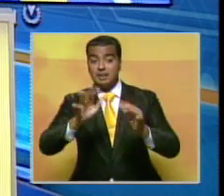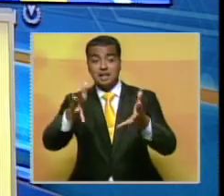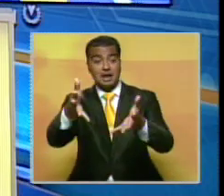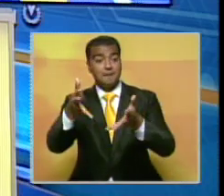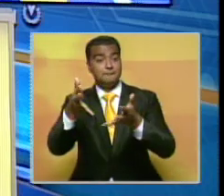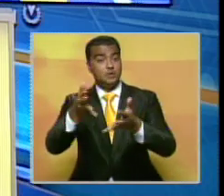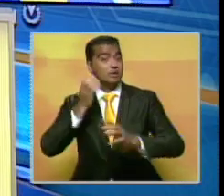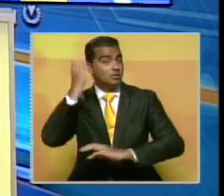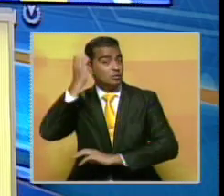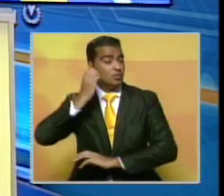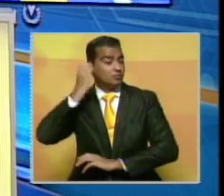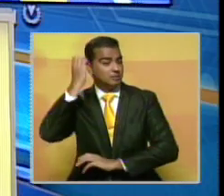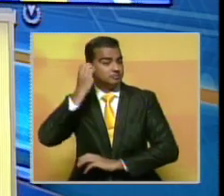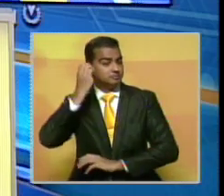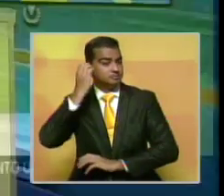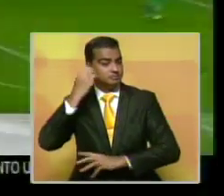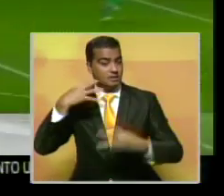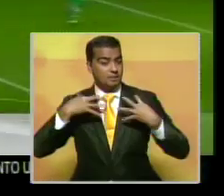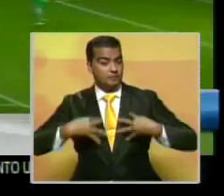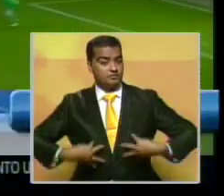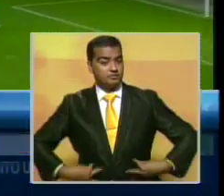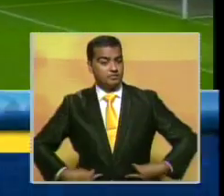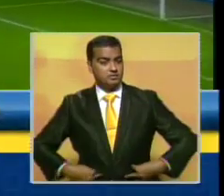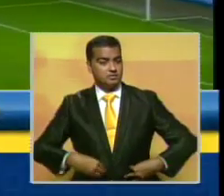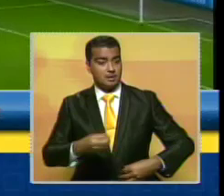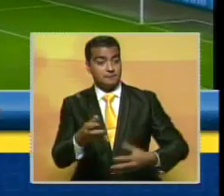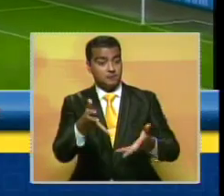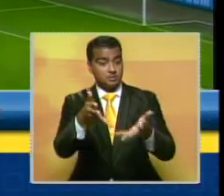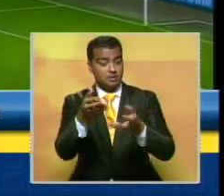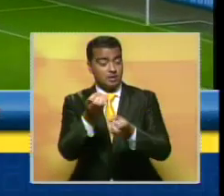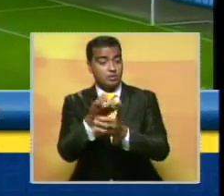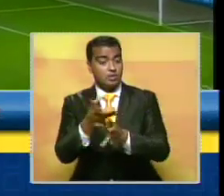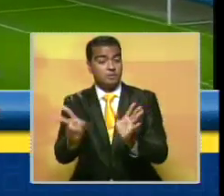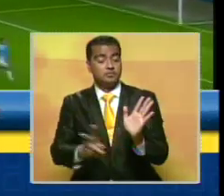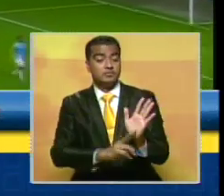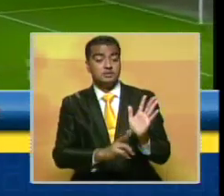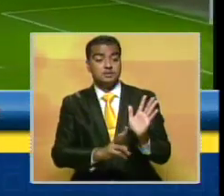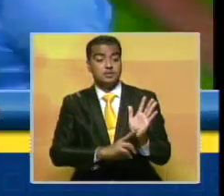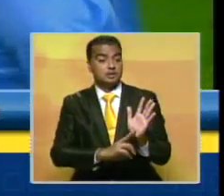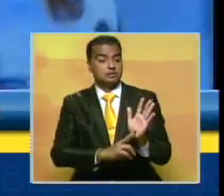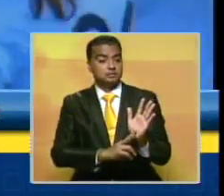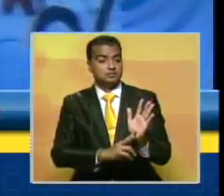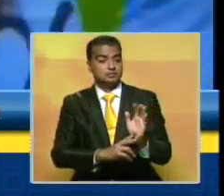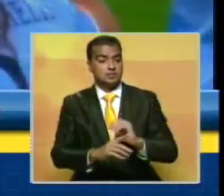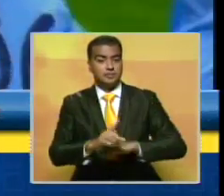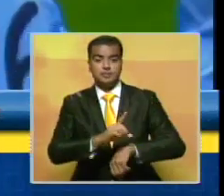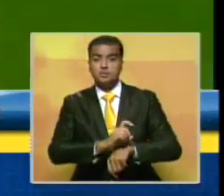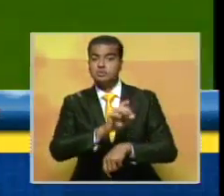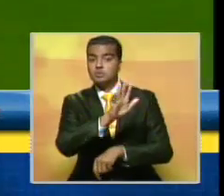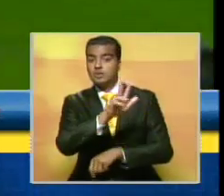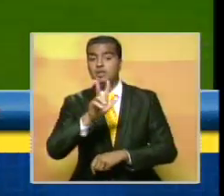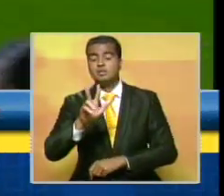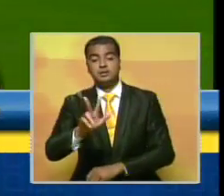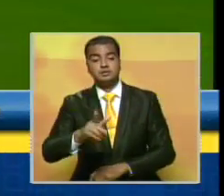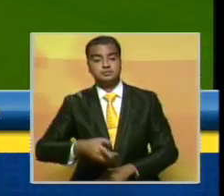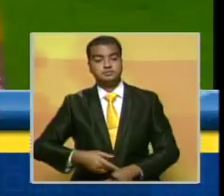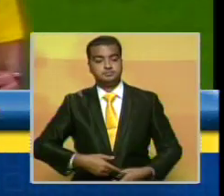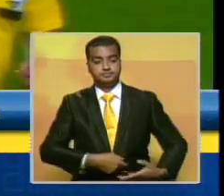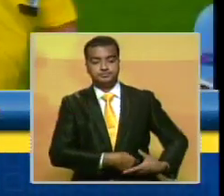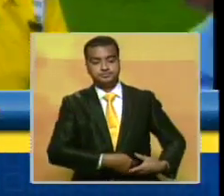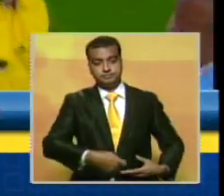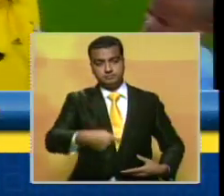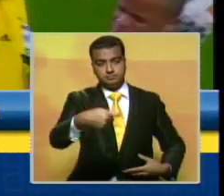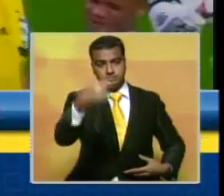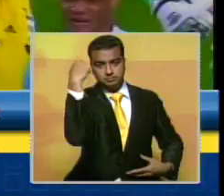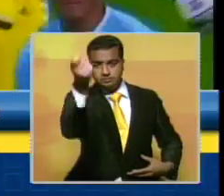de Campeones de Europa. El Barça logró ayer un importante triunfo como visitante ante el Manchester City al minuto 53. El principal había